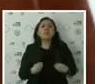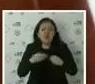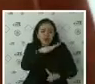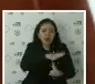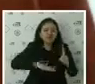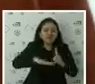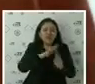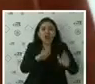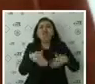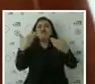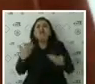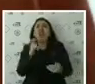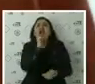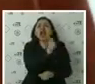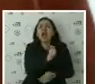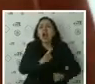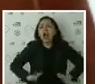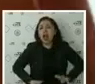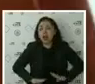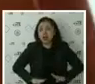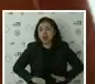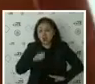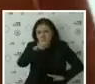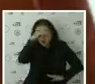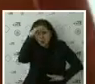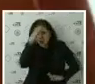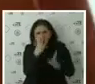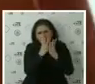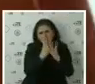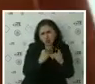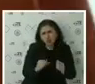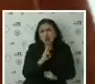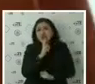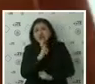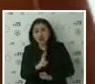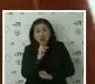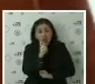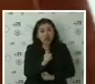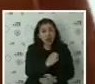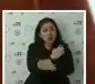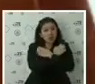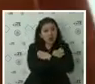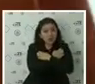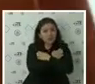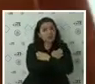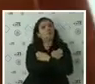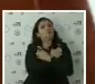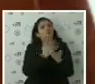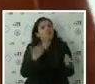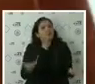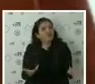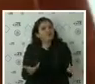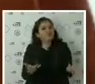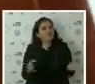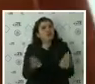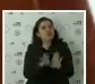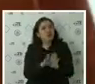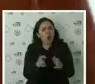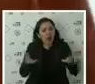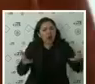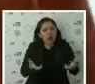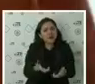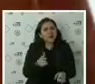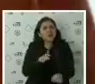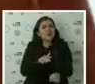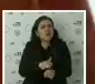tema externo, etcétera. Porque si la solución y la respuesta es la educación, pues vamos tarde, pero lo estamos haciendo. Esa es